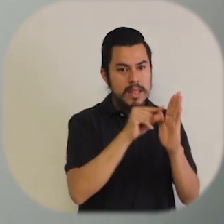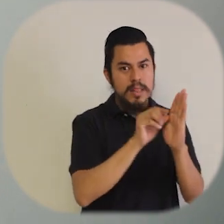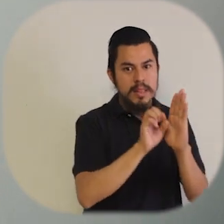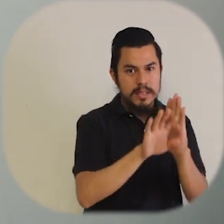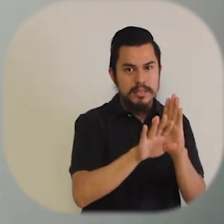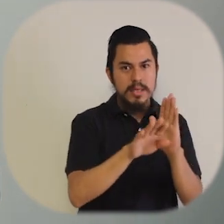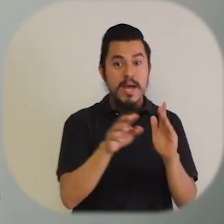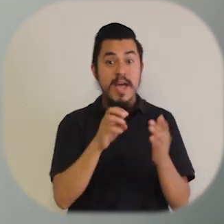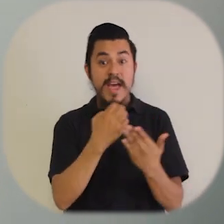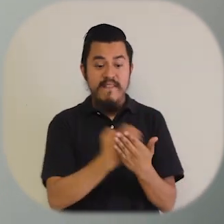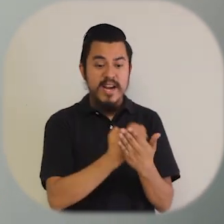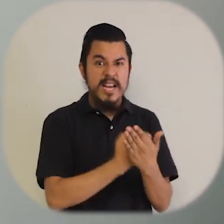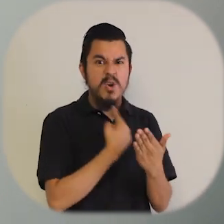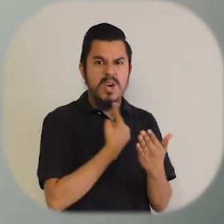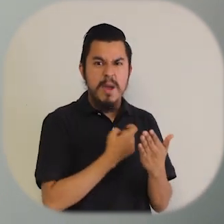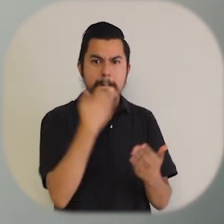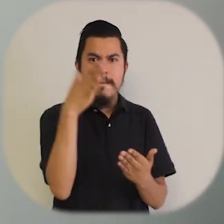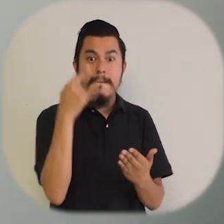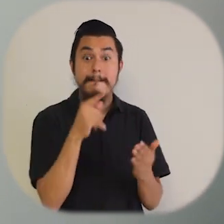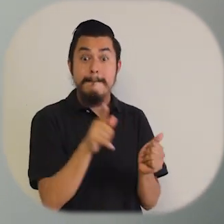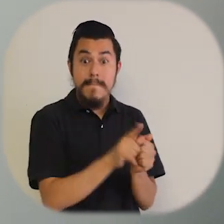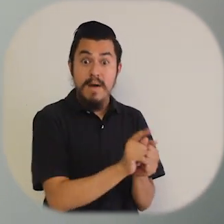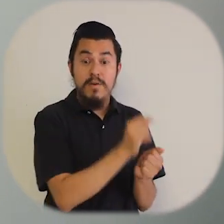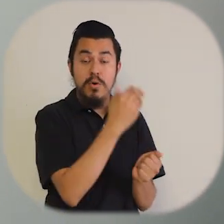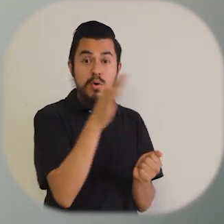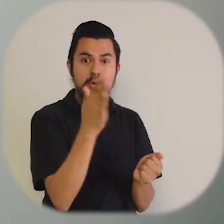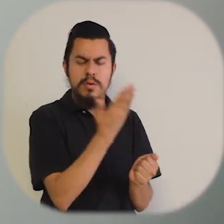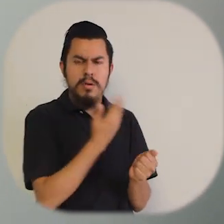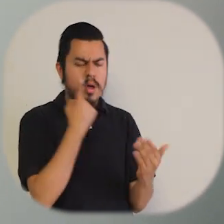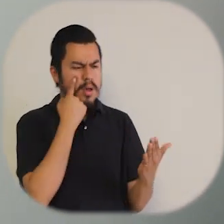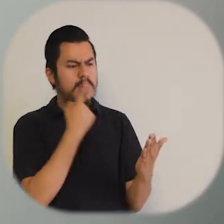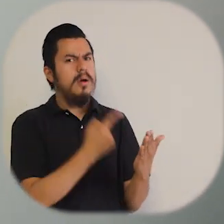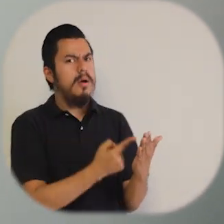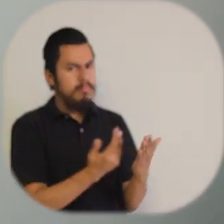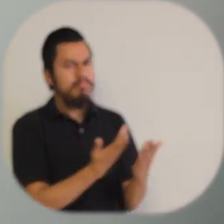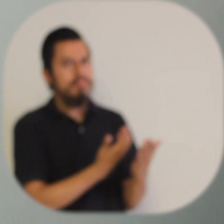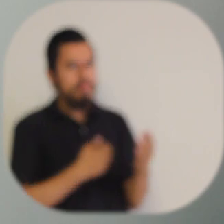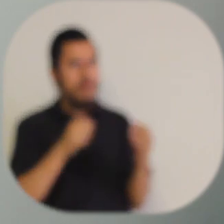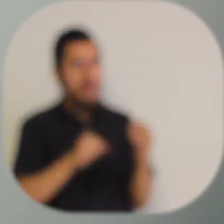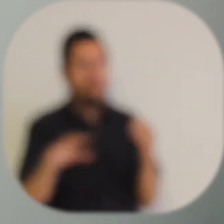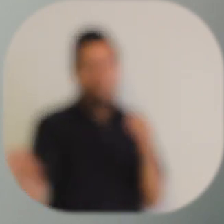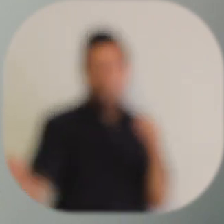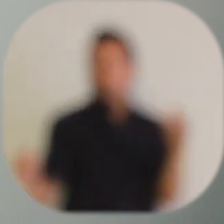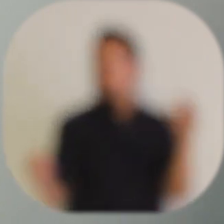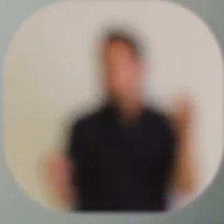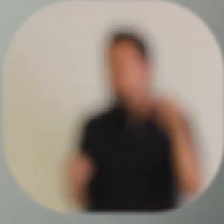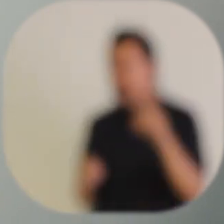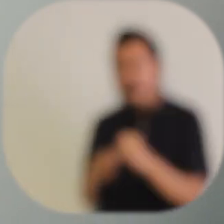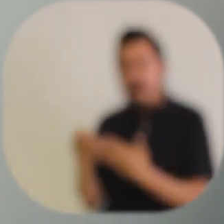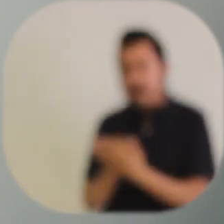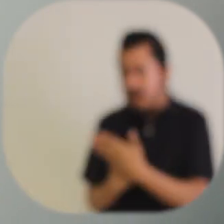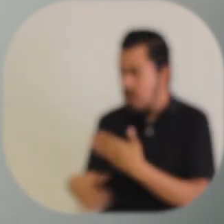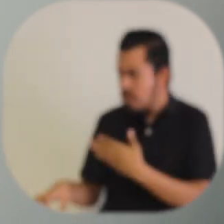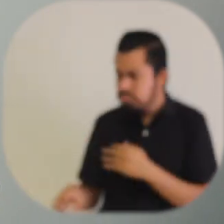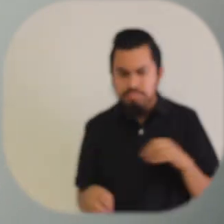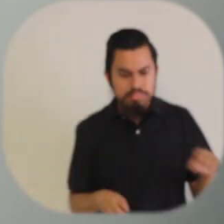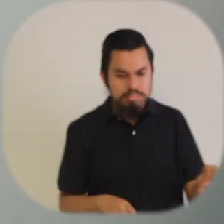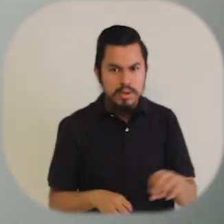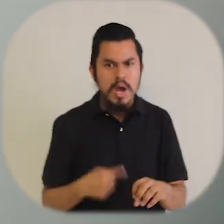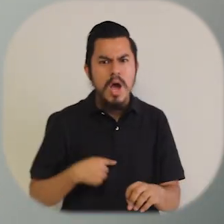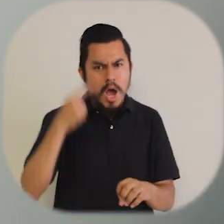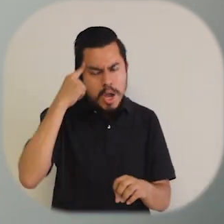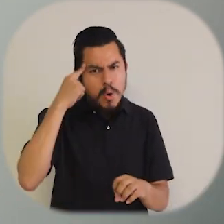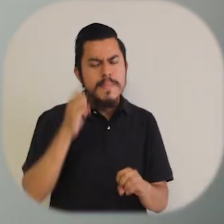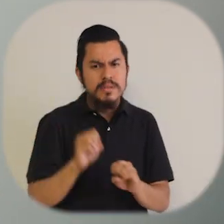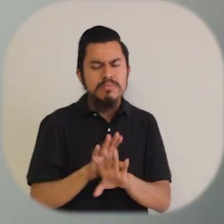Si nosotros examinamos esto, entonces podemos organizarnos bien en el Evangelio. Pienso que es una conclusión muy